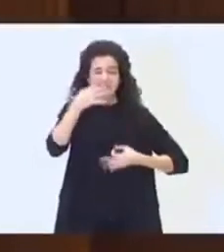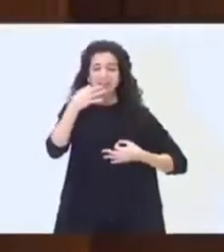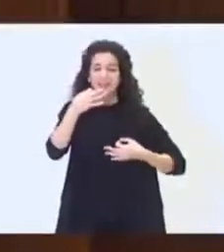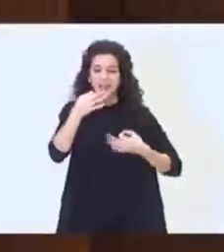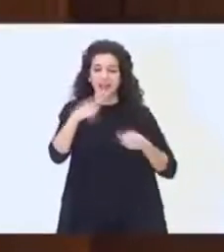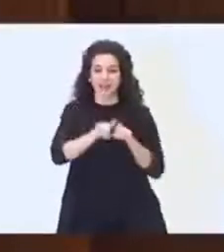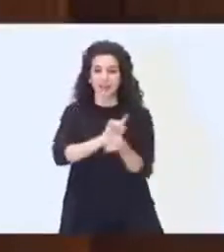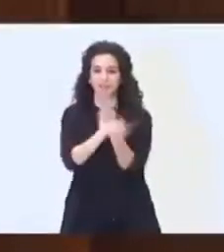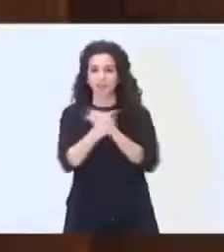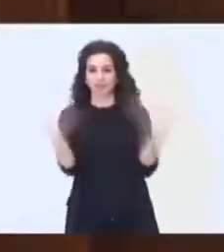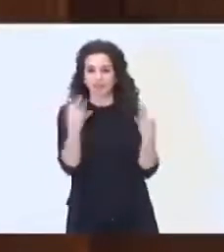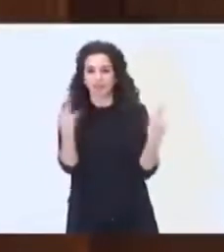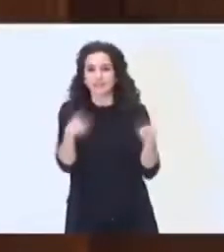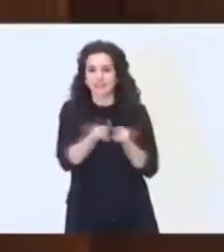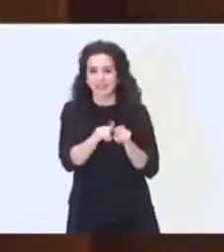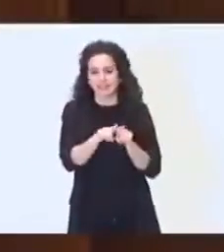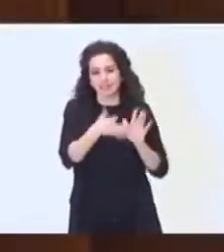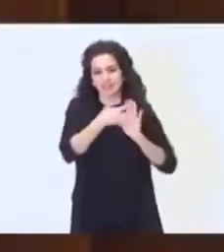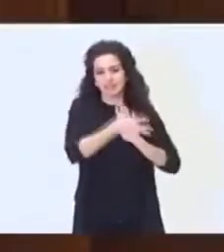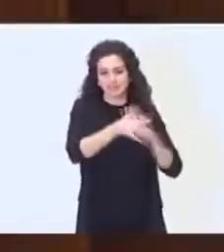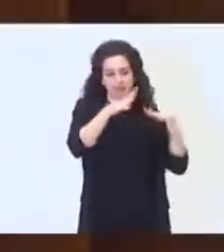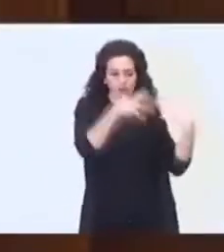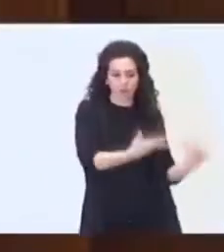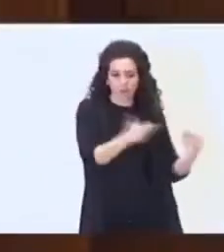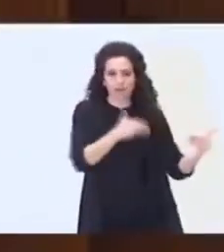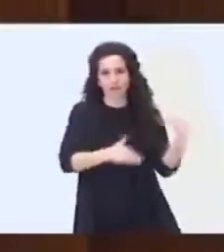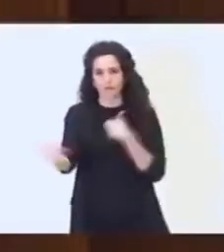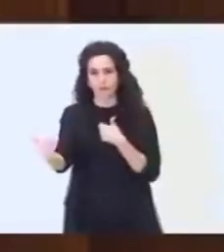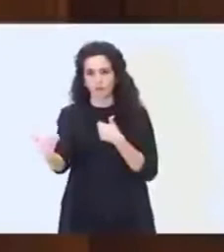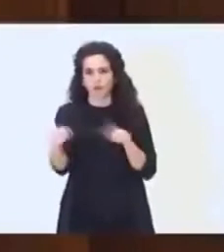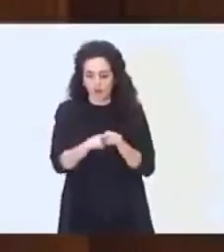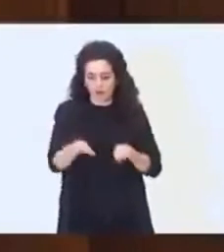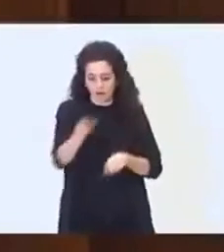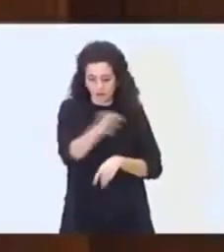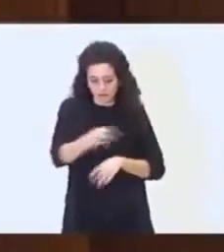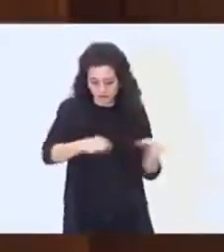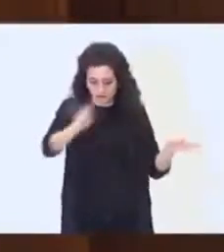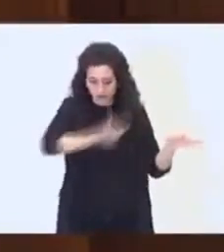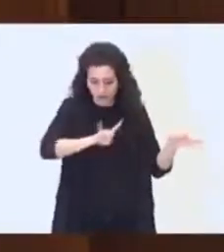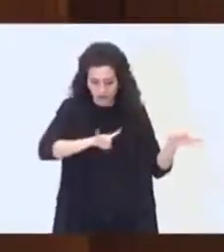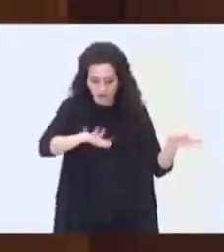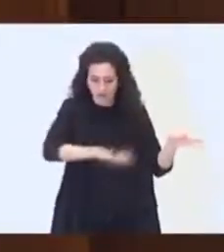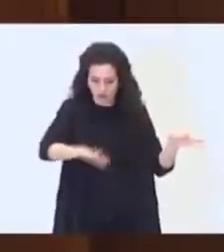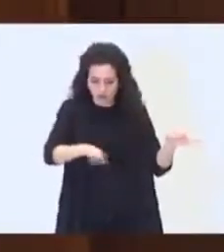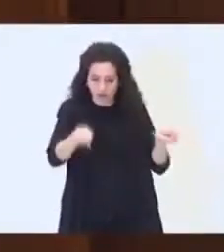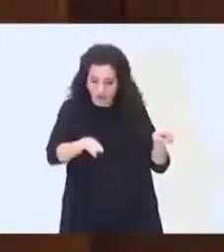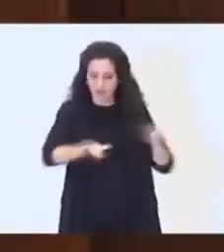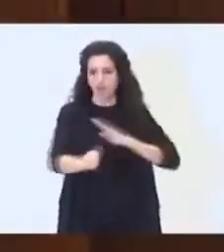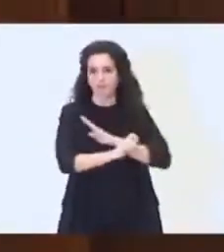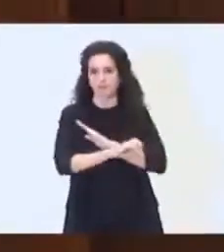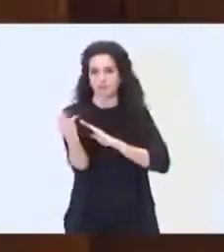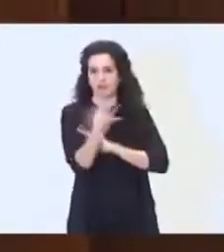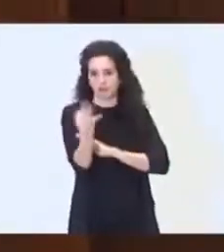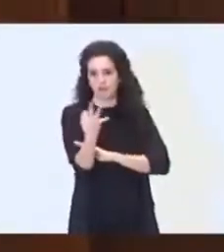aprovechar nuestra posición estratégico-geográfica como desafío global. Canarias deben ser islas